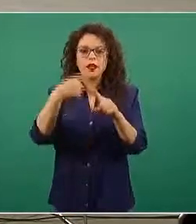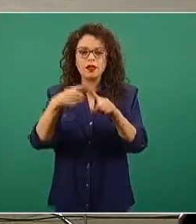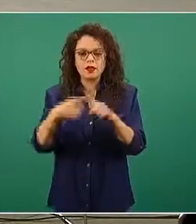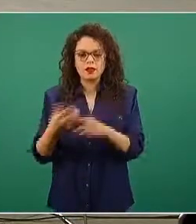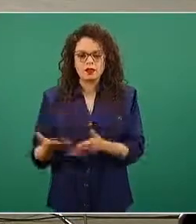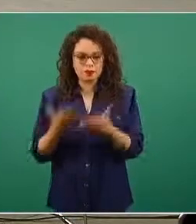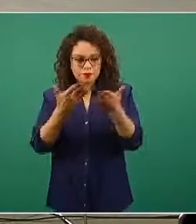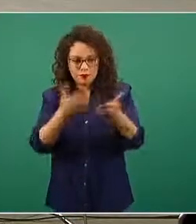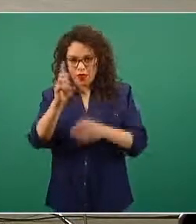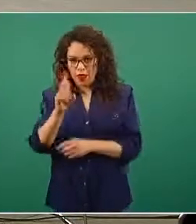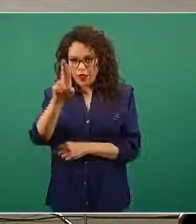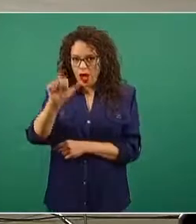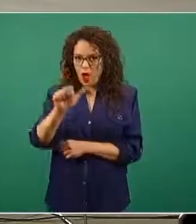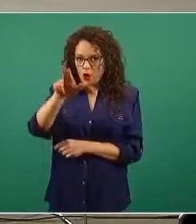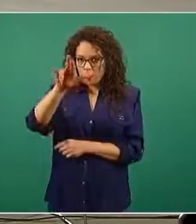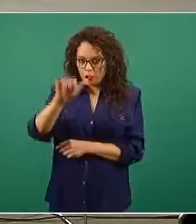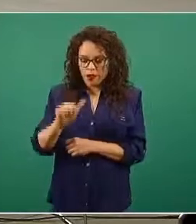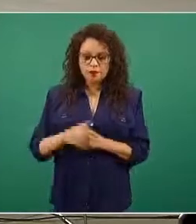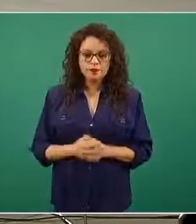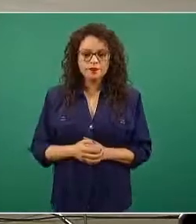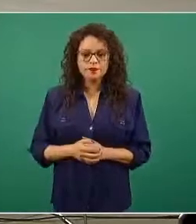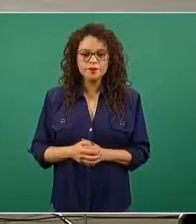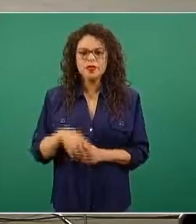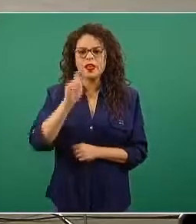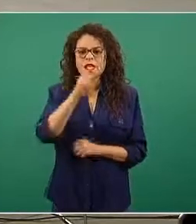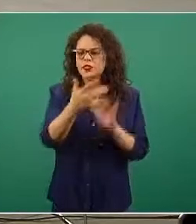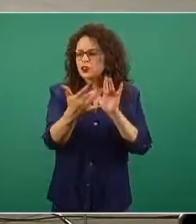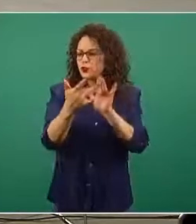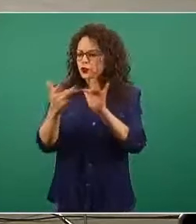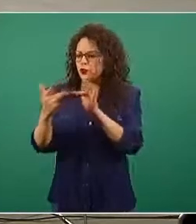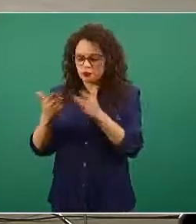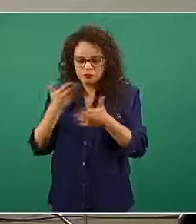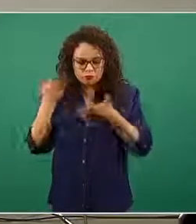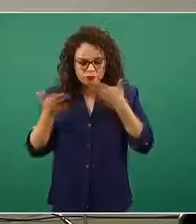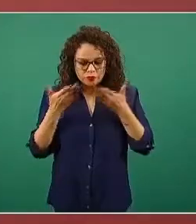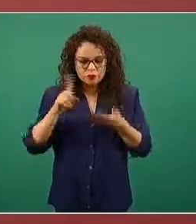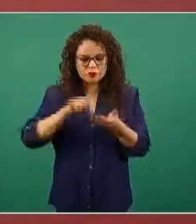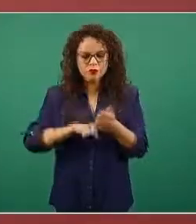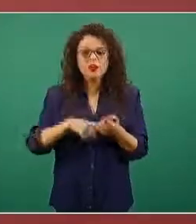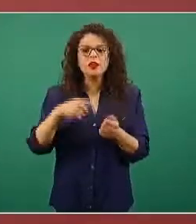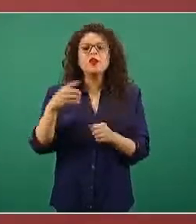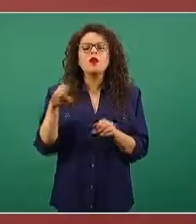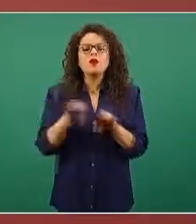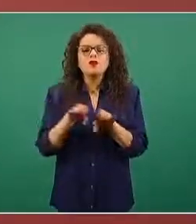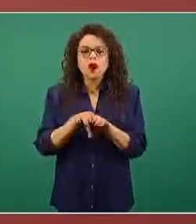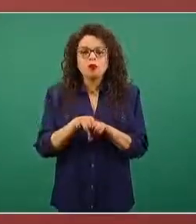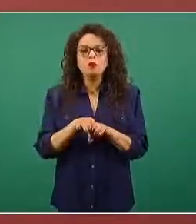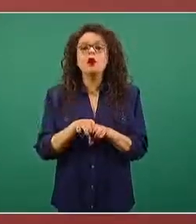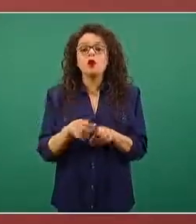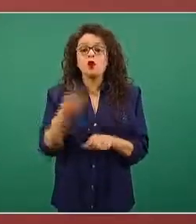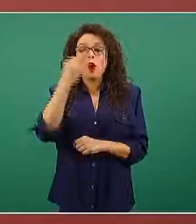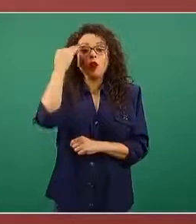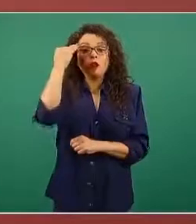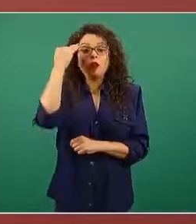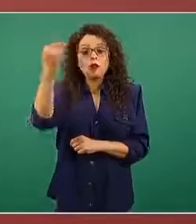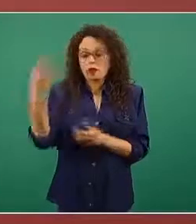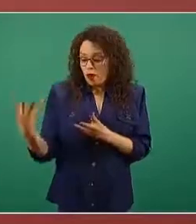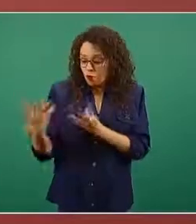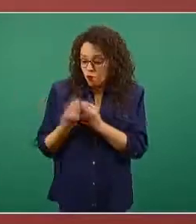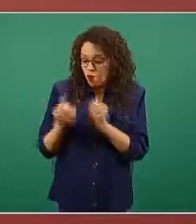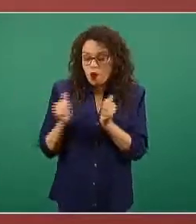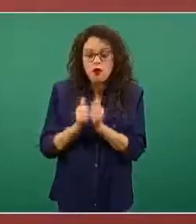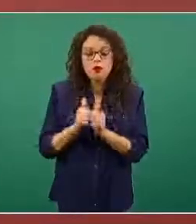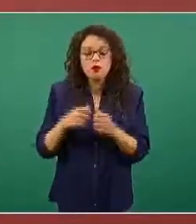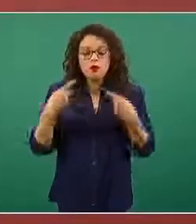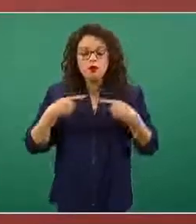mecánica del estudio de contactos, tiene que ver con el tiempo de exposición, la proximidad física de la